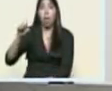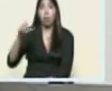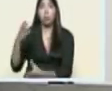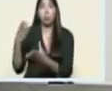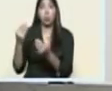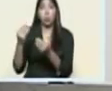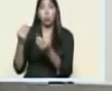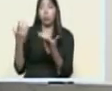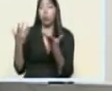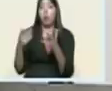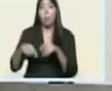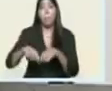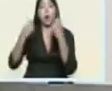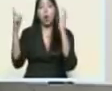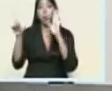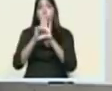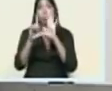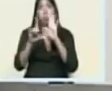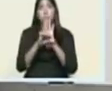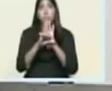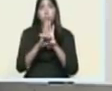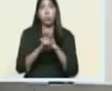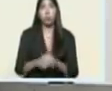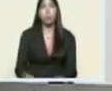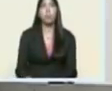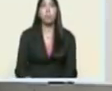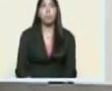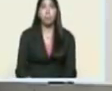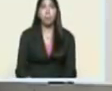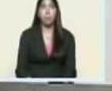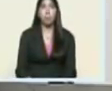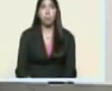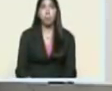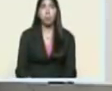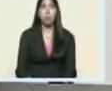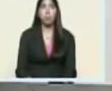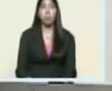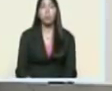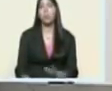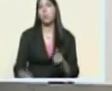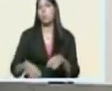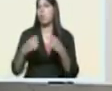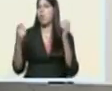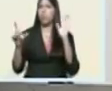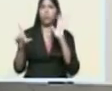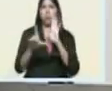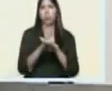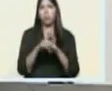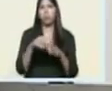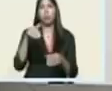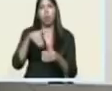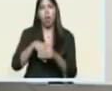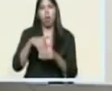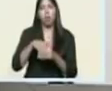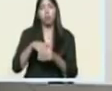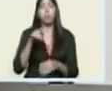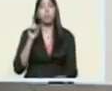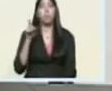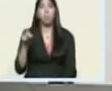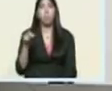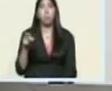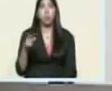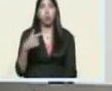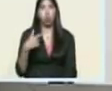cometido delitos contemplados como delitos en el Código Penal y delitos de carácter electoral.